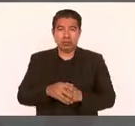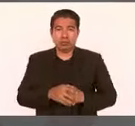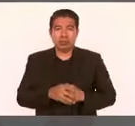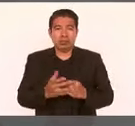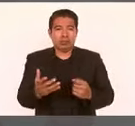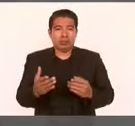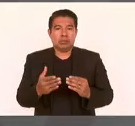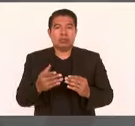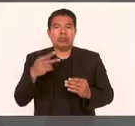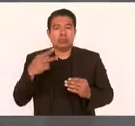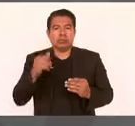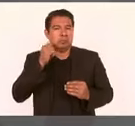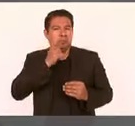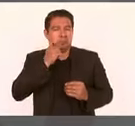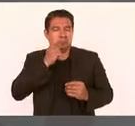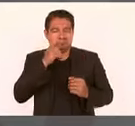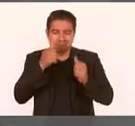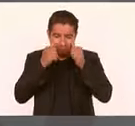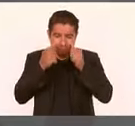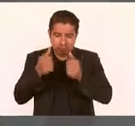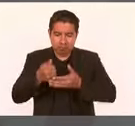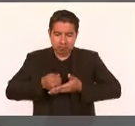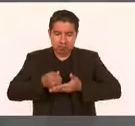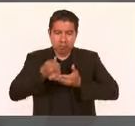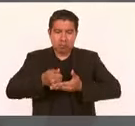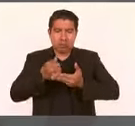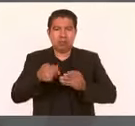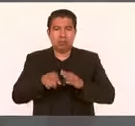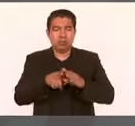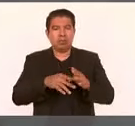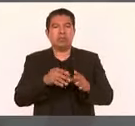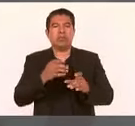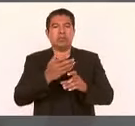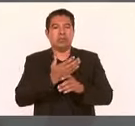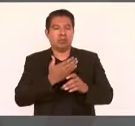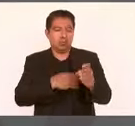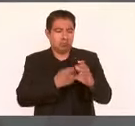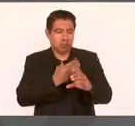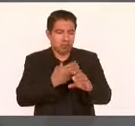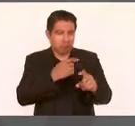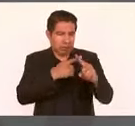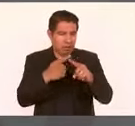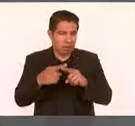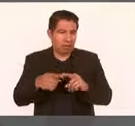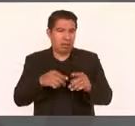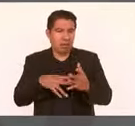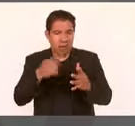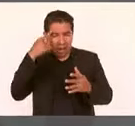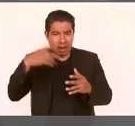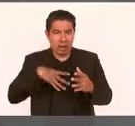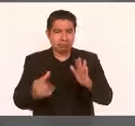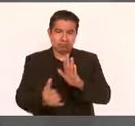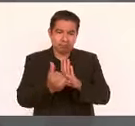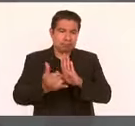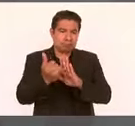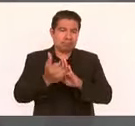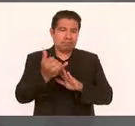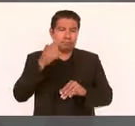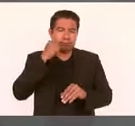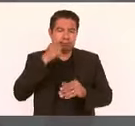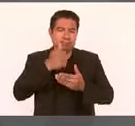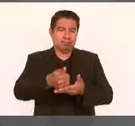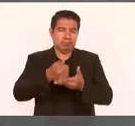han contado en todos los casos con asistencia técnica de profesionales de la construcción. A